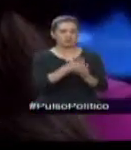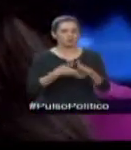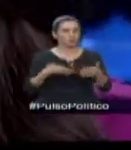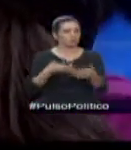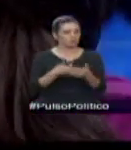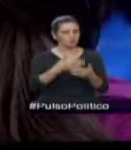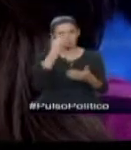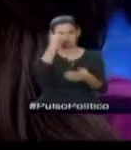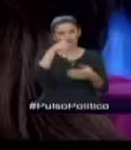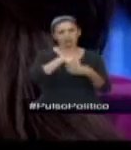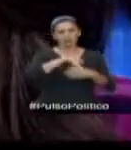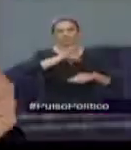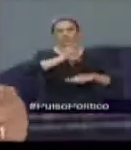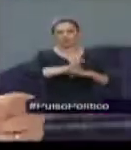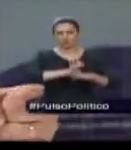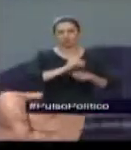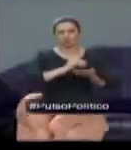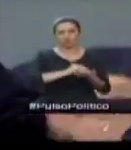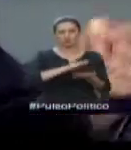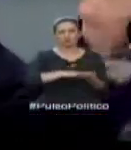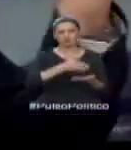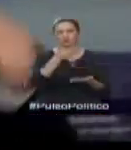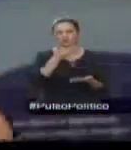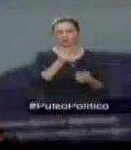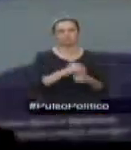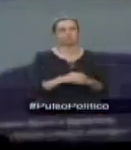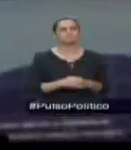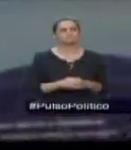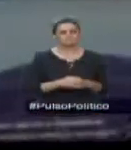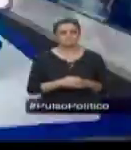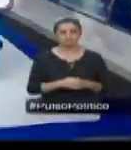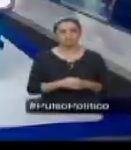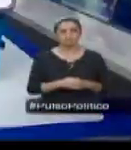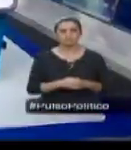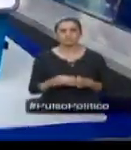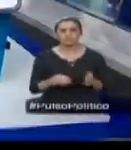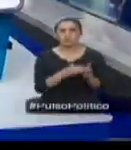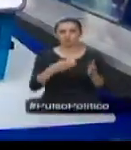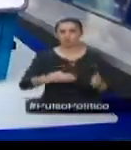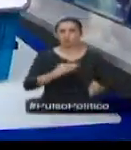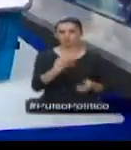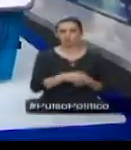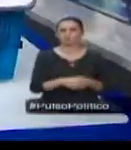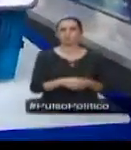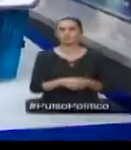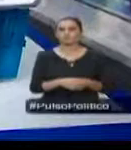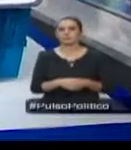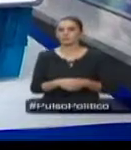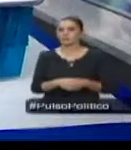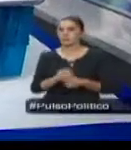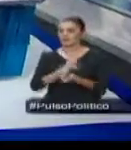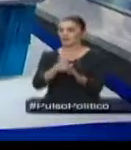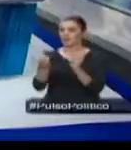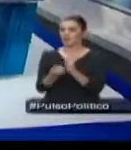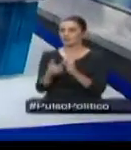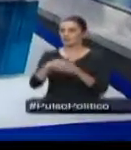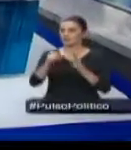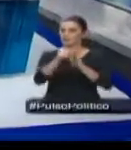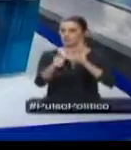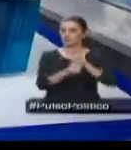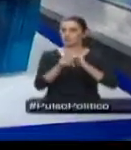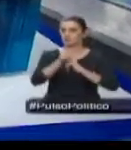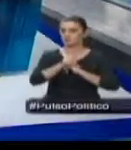porque en el ecuador incluso se aplicó la contrarréplica de 30 segundos le gestar que la vivienda el artículo 114